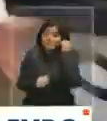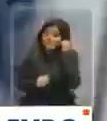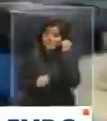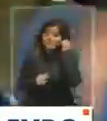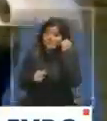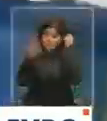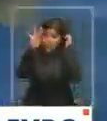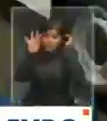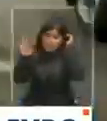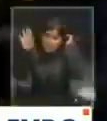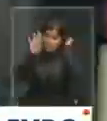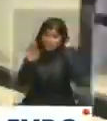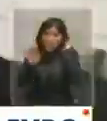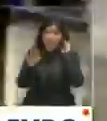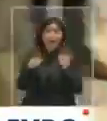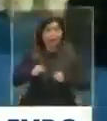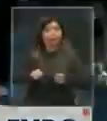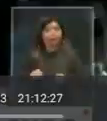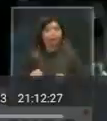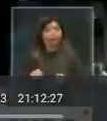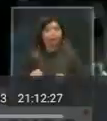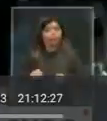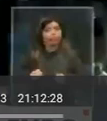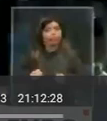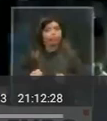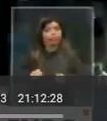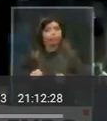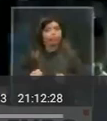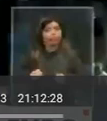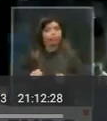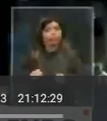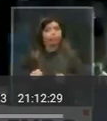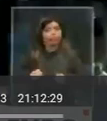¿Se imagina un supermercado con cientos de...